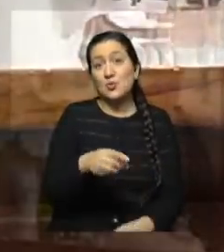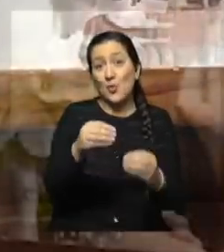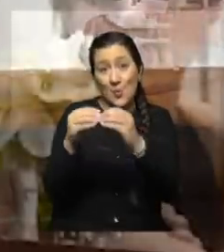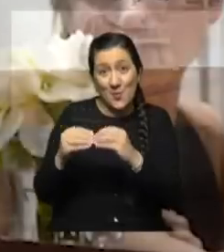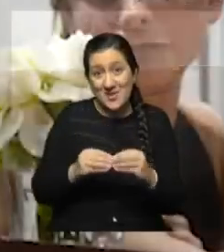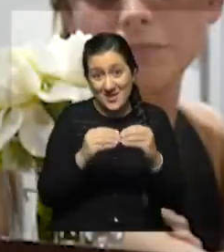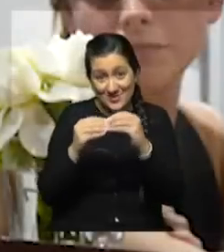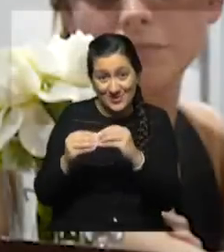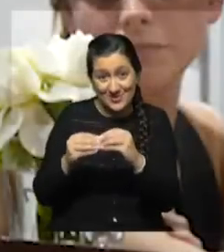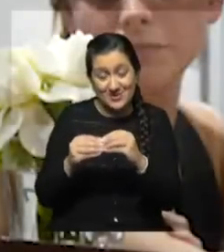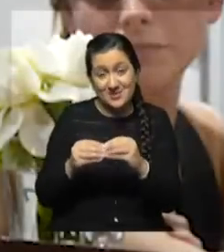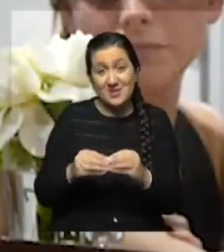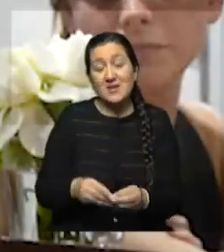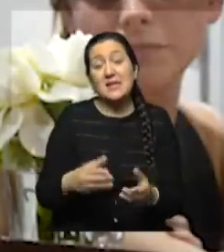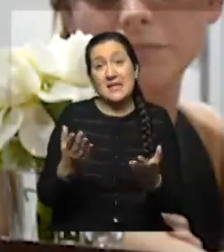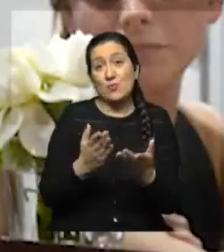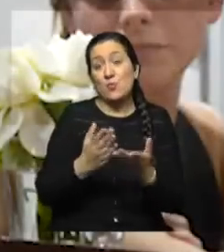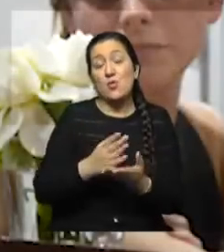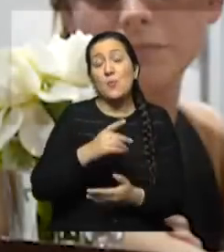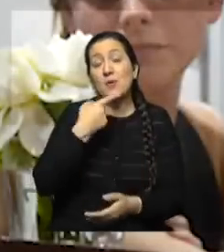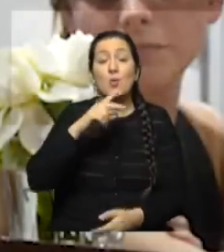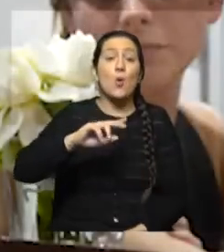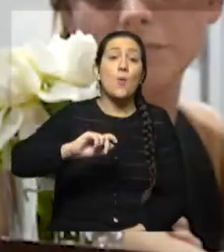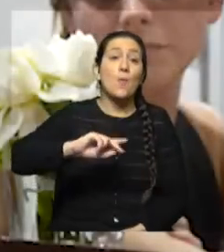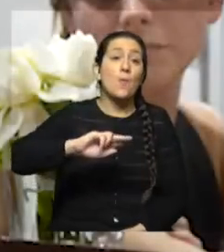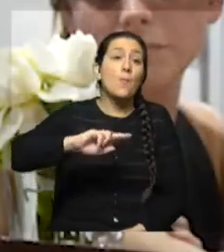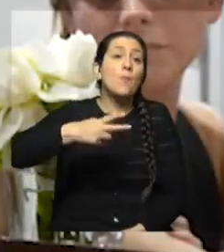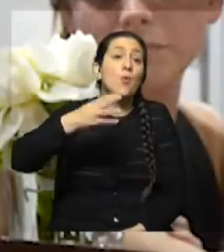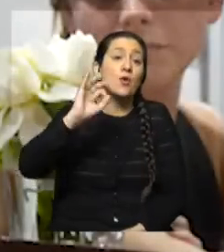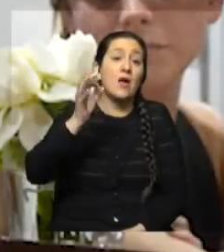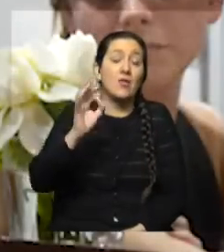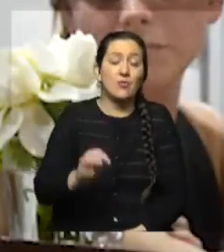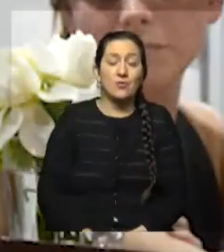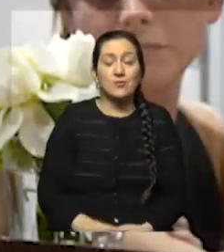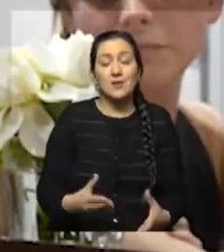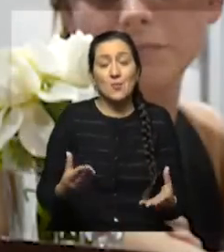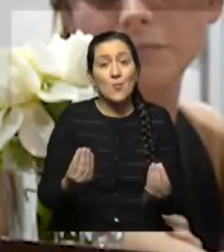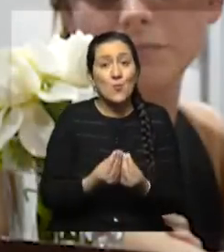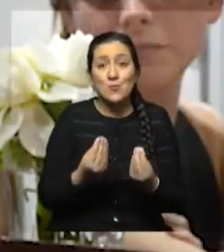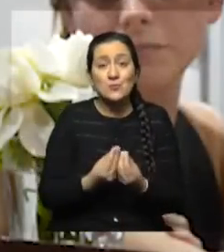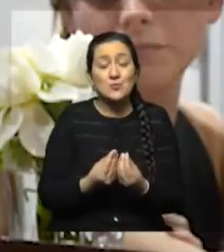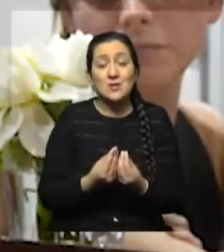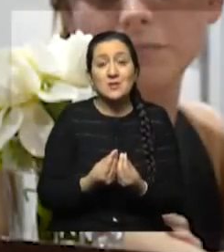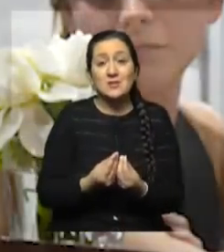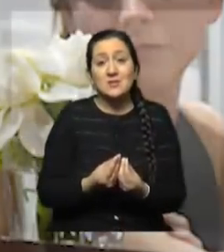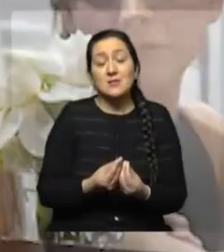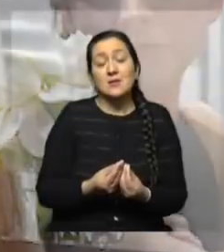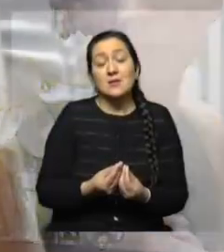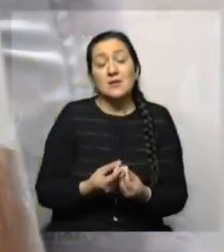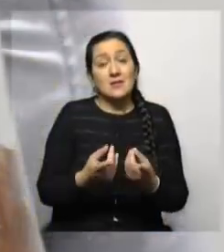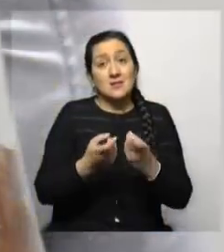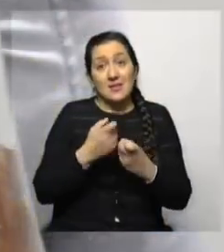que en general están haciendo sus estudios de posgrado tienen digamos muchas demandas con relación También actividades